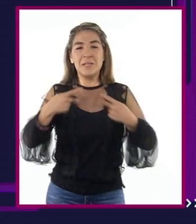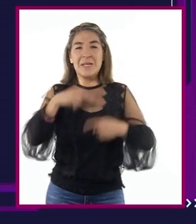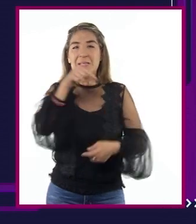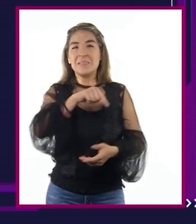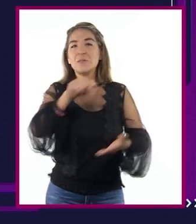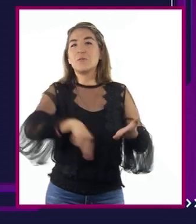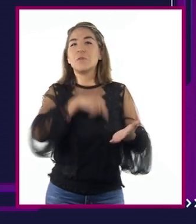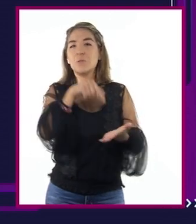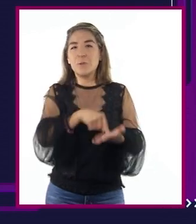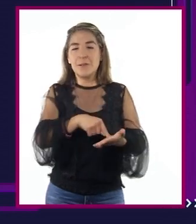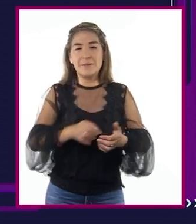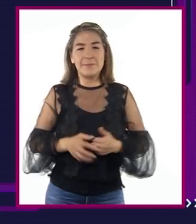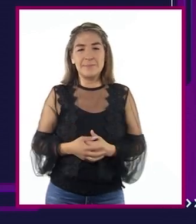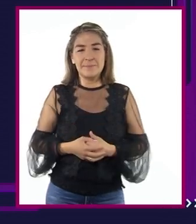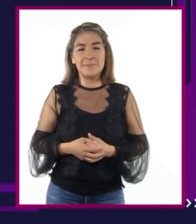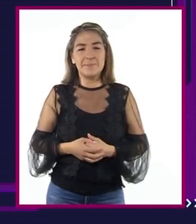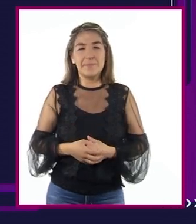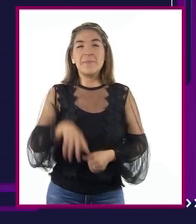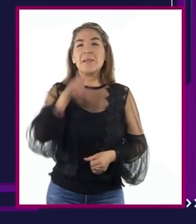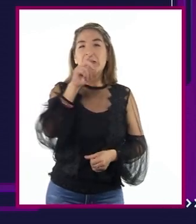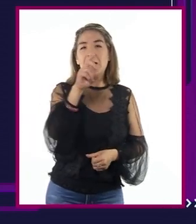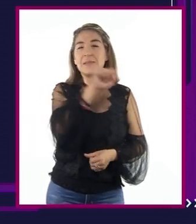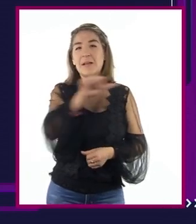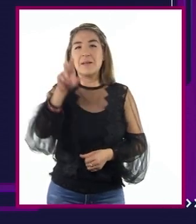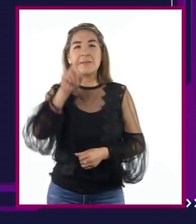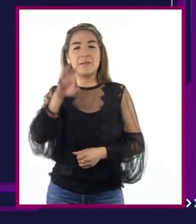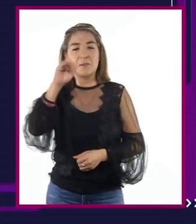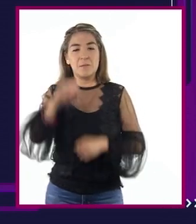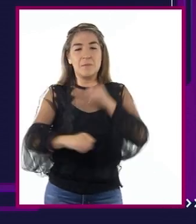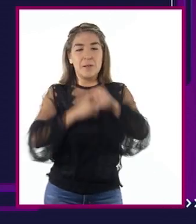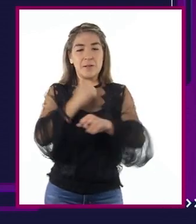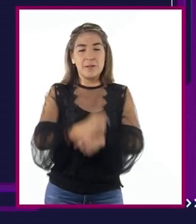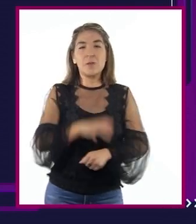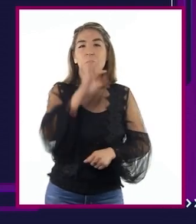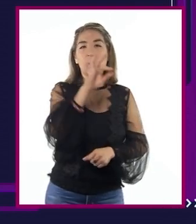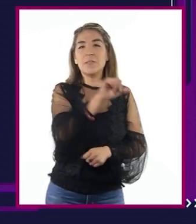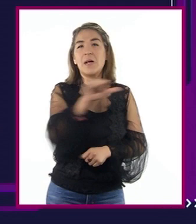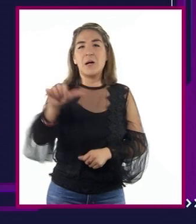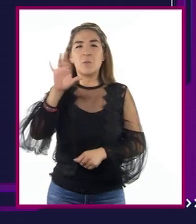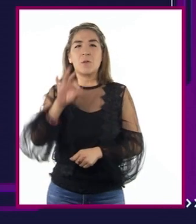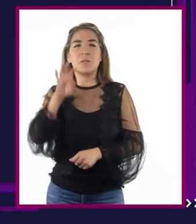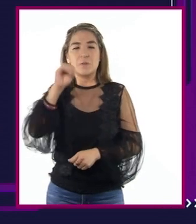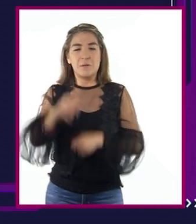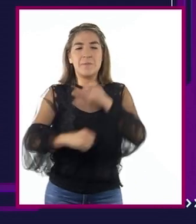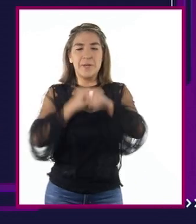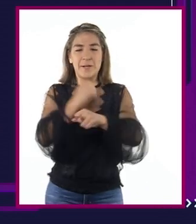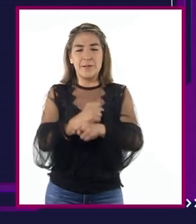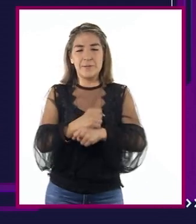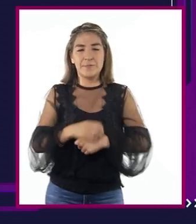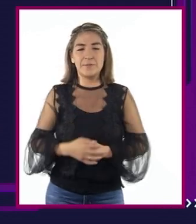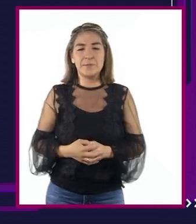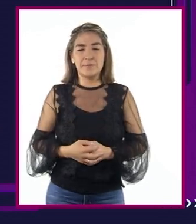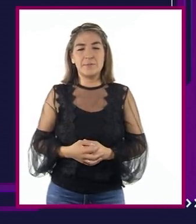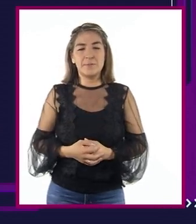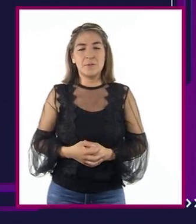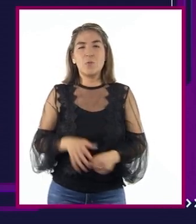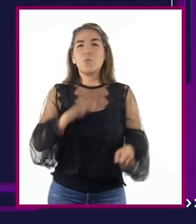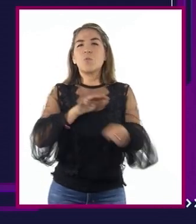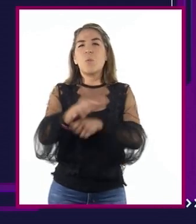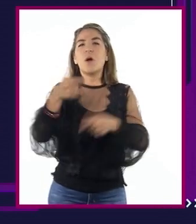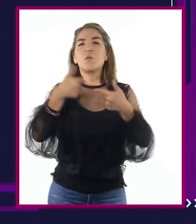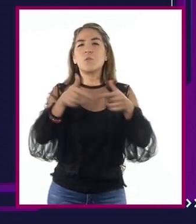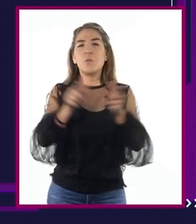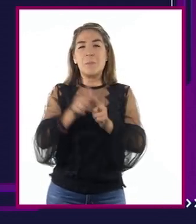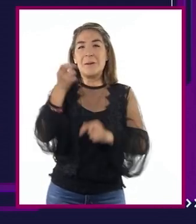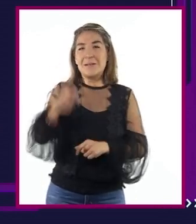ese municipio? De 30 a 39 años y de 40 a 49 años. ¿En cuál grupo de